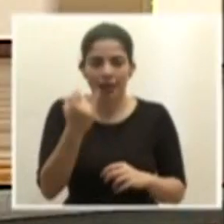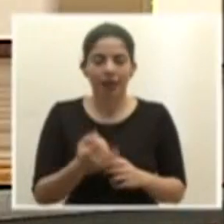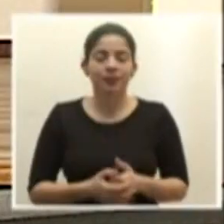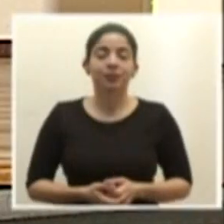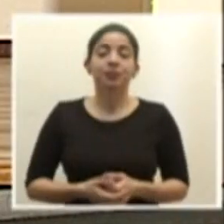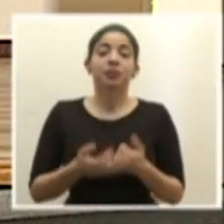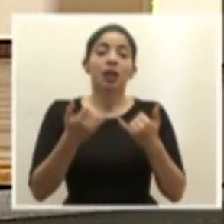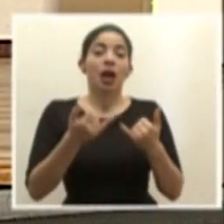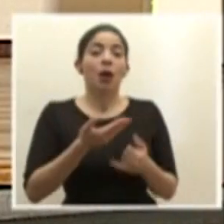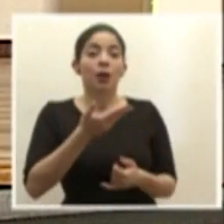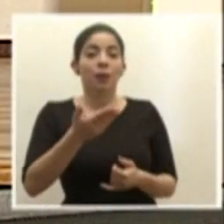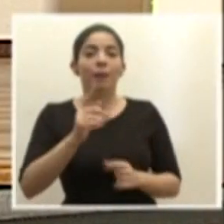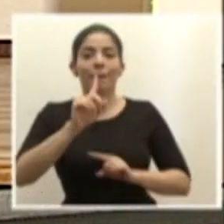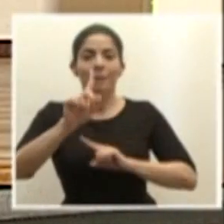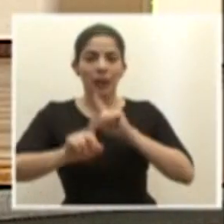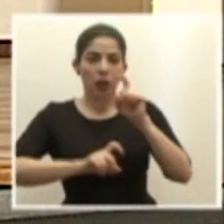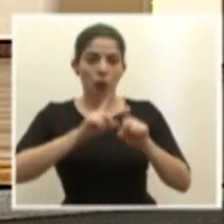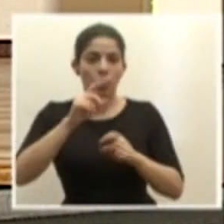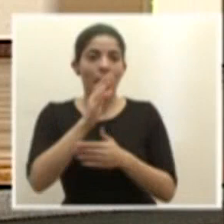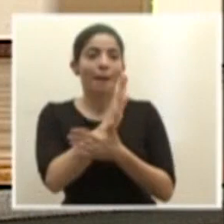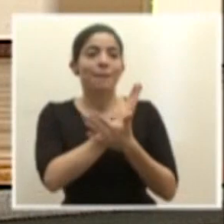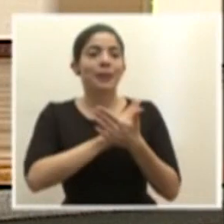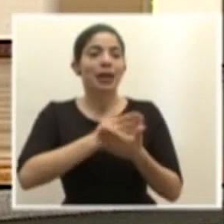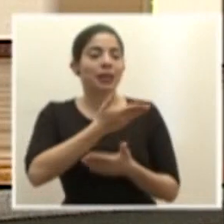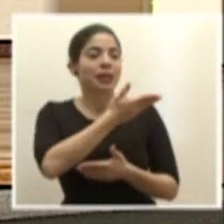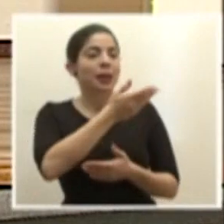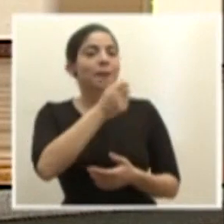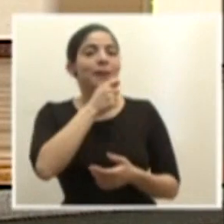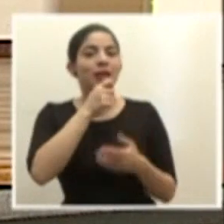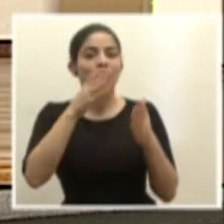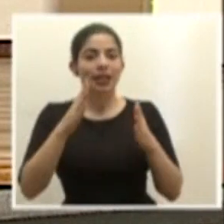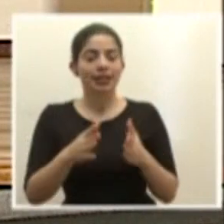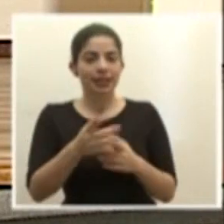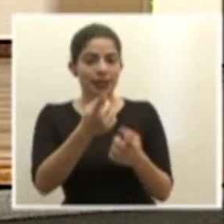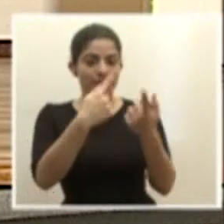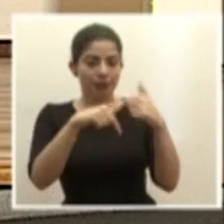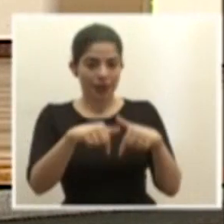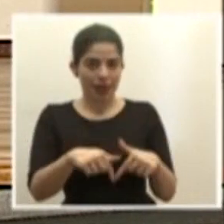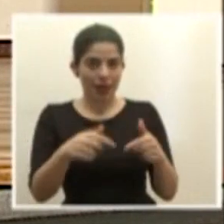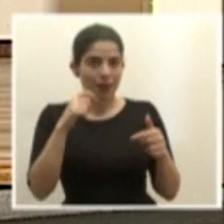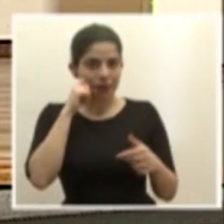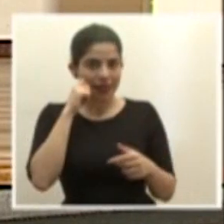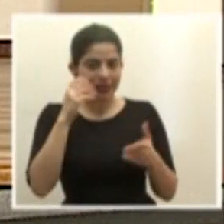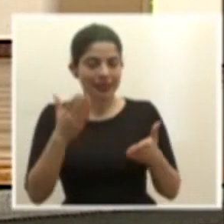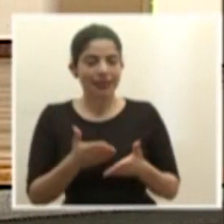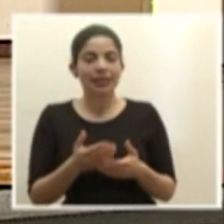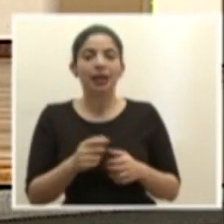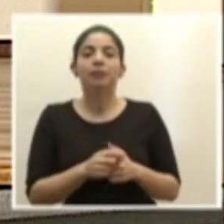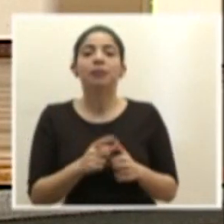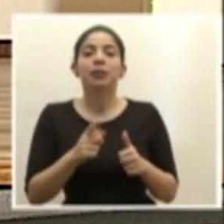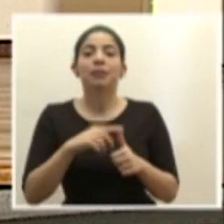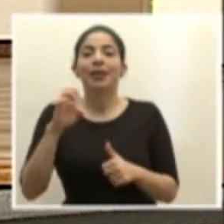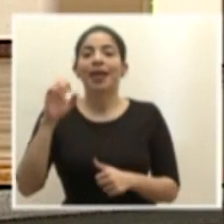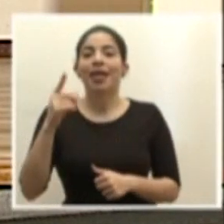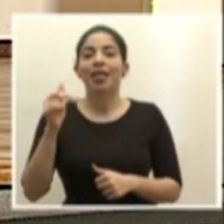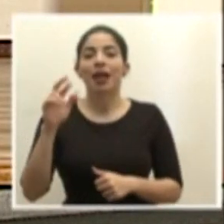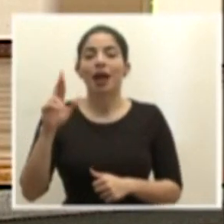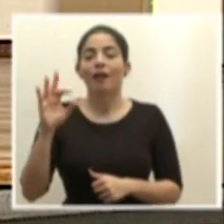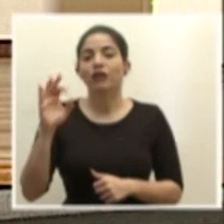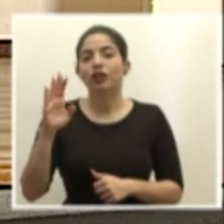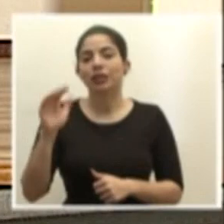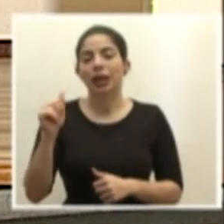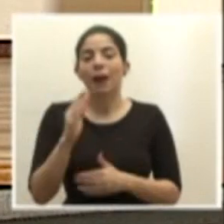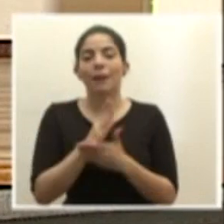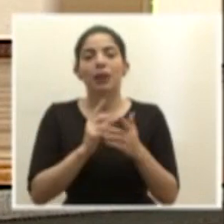Vamos a dar paso al periodo de preguntas por parte de los colegas que nos acompañan de manera presencial. Iniciamos con Edgar Fonseca